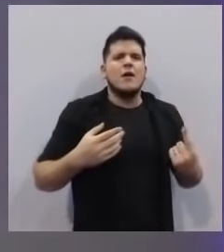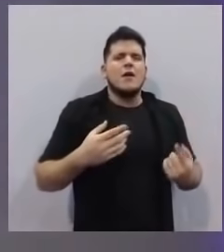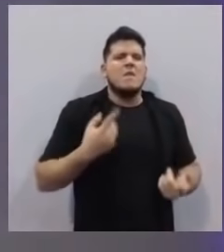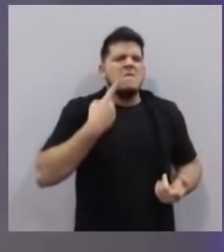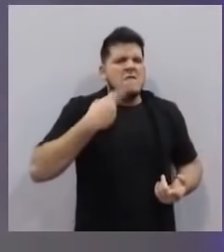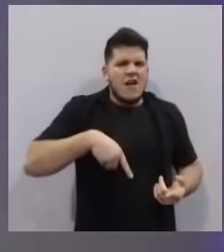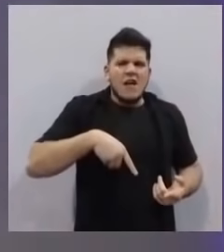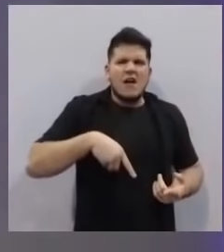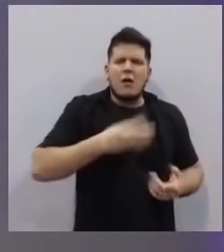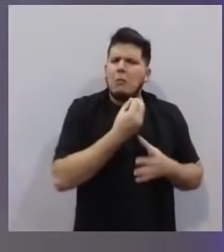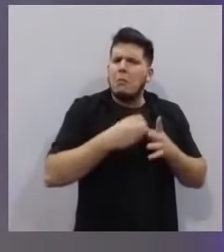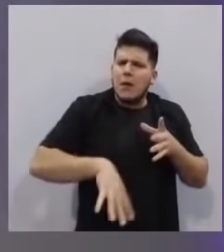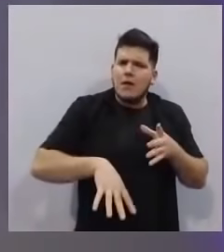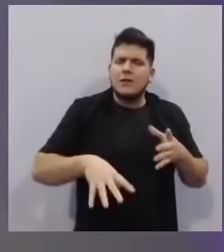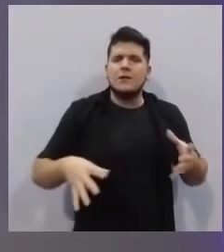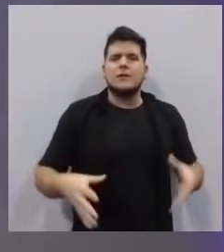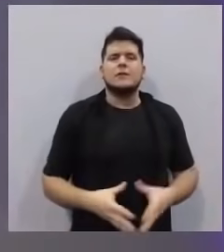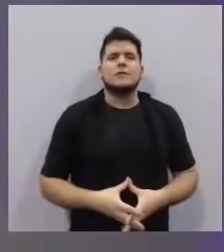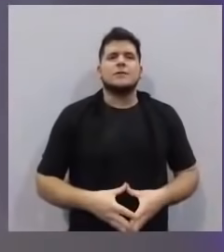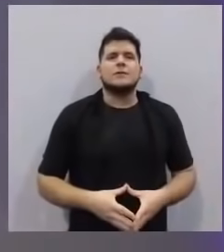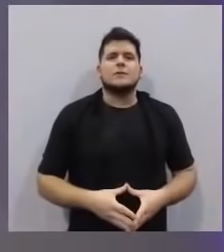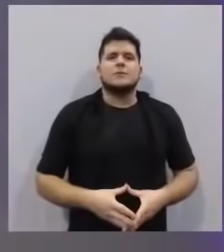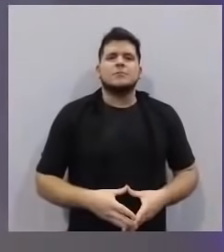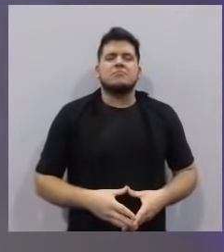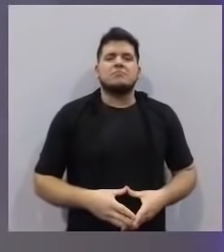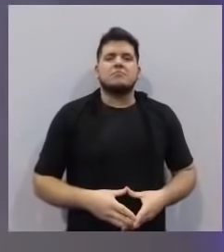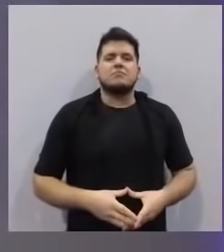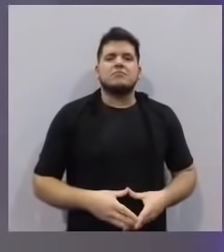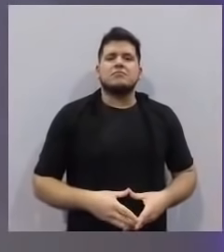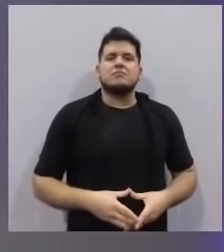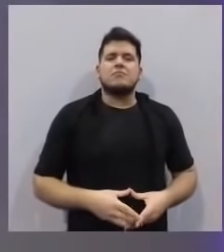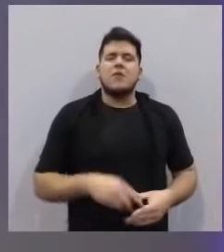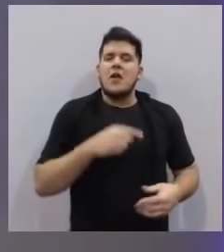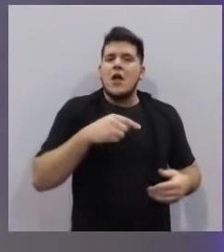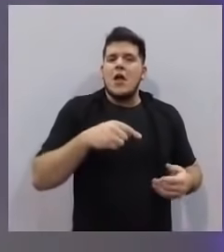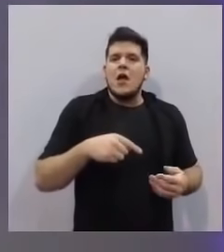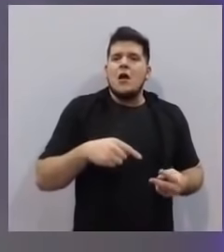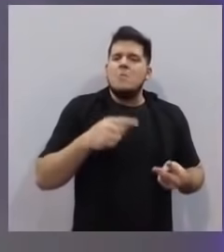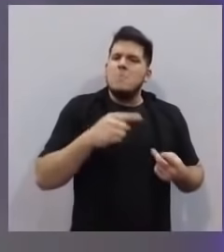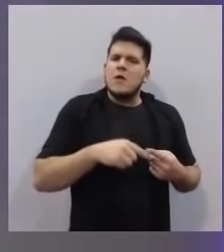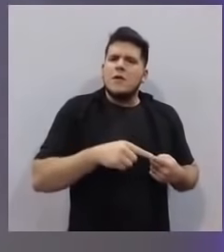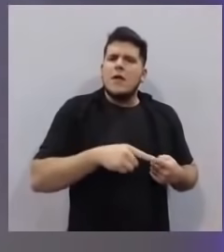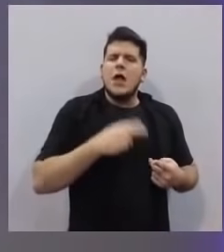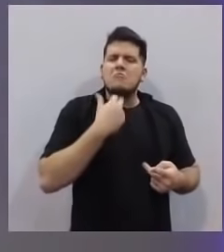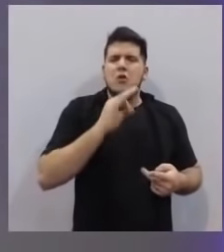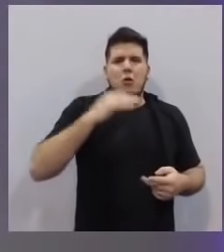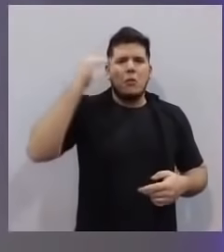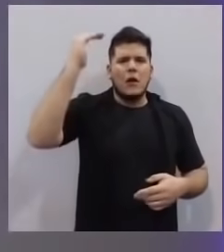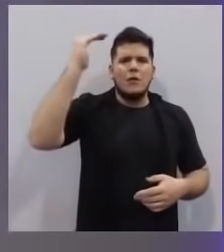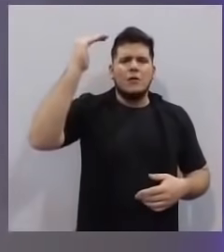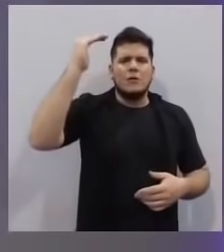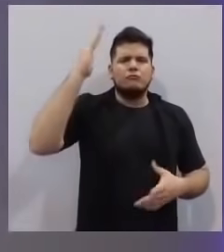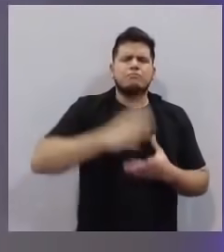respondiendo dijo al padre he aquí tantos años te sirvo no habiendo